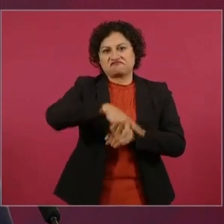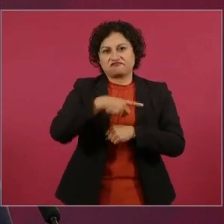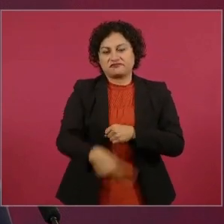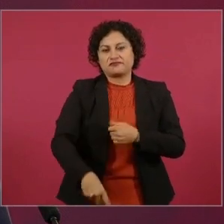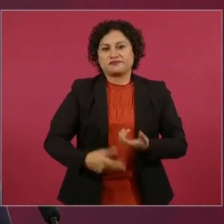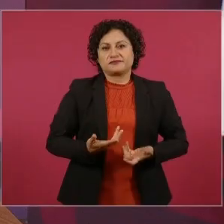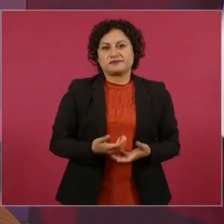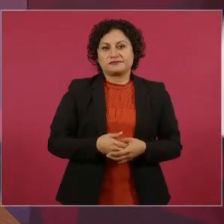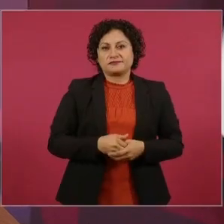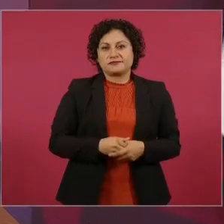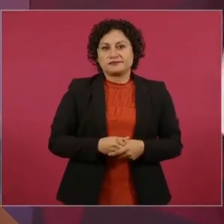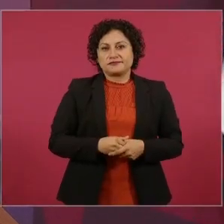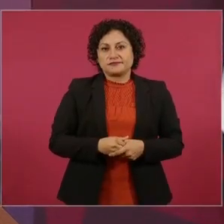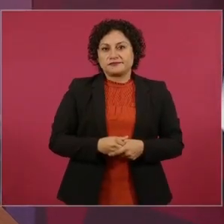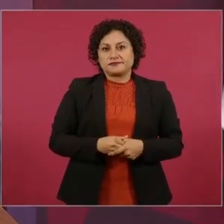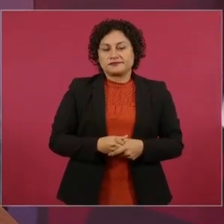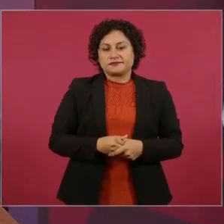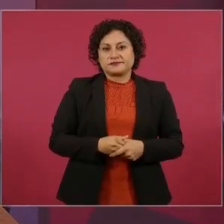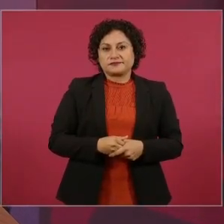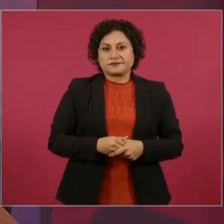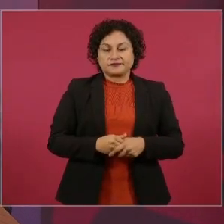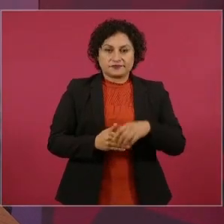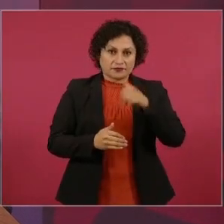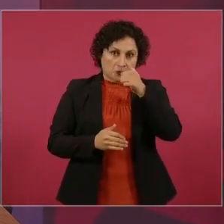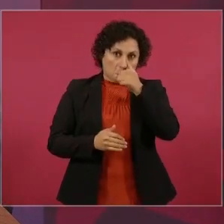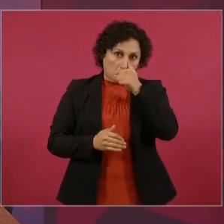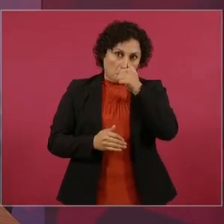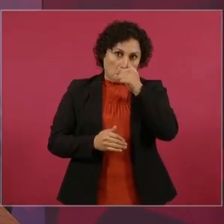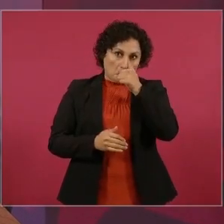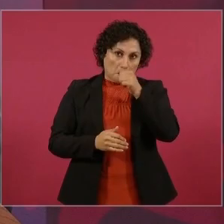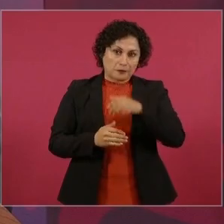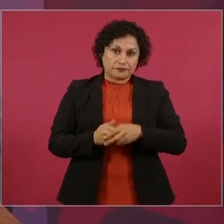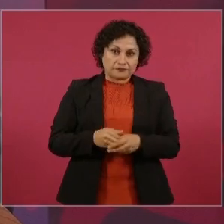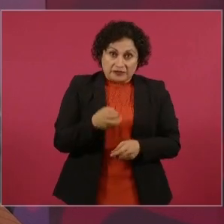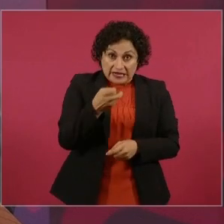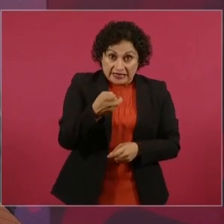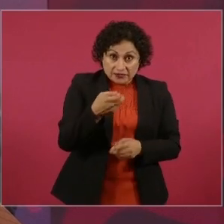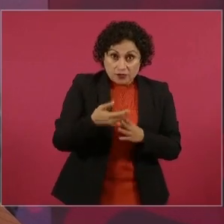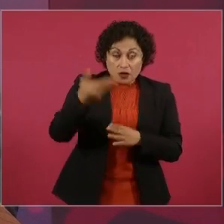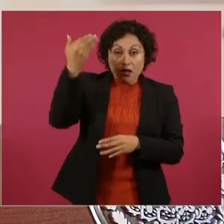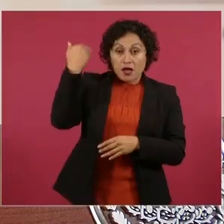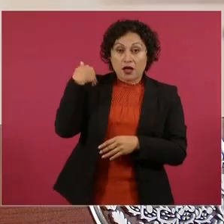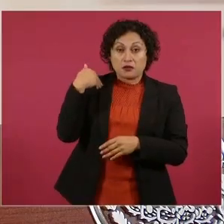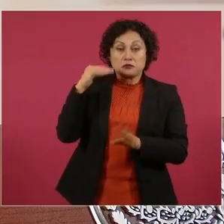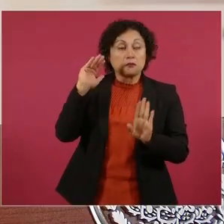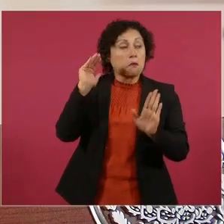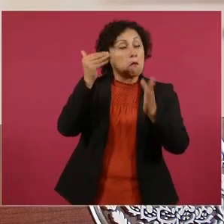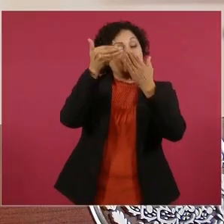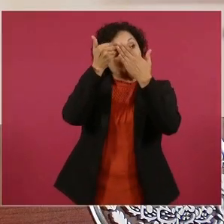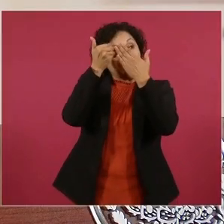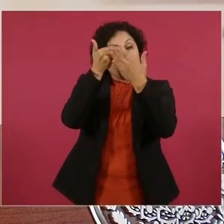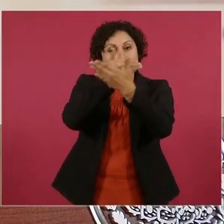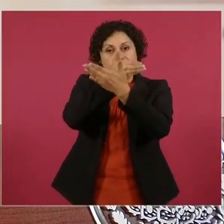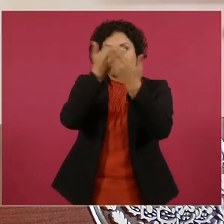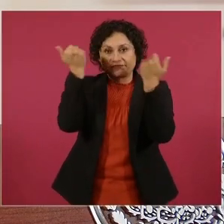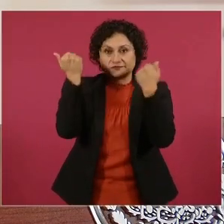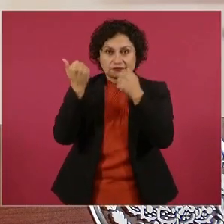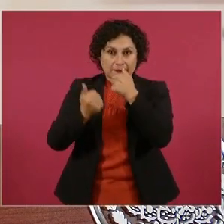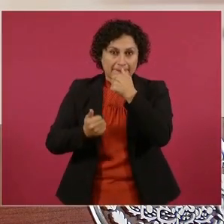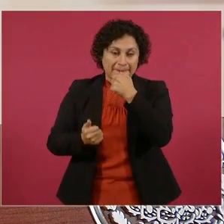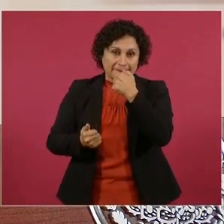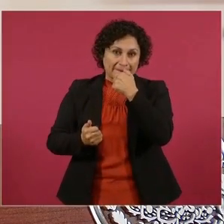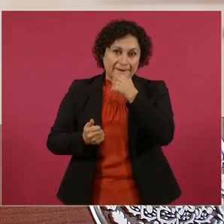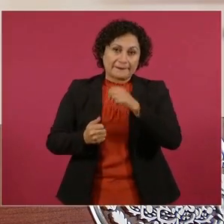daña y no había conciencia de eso